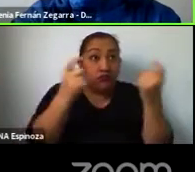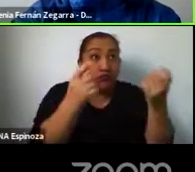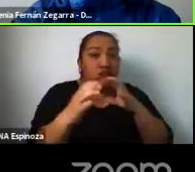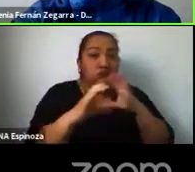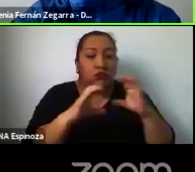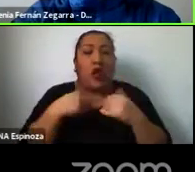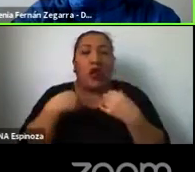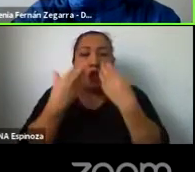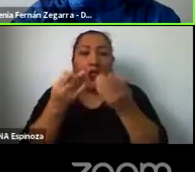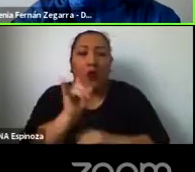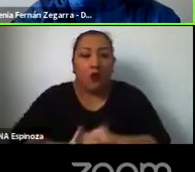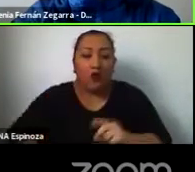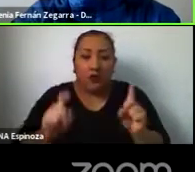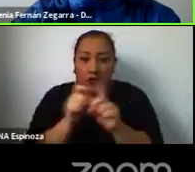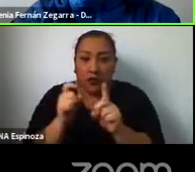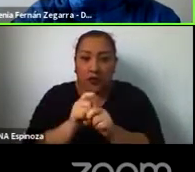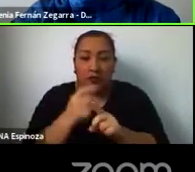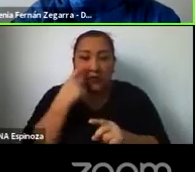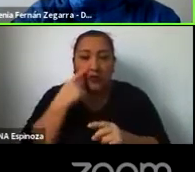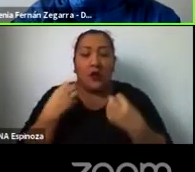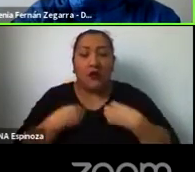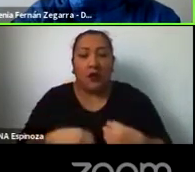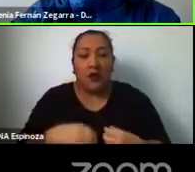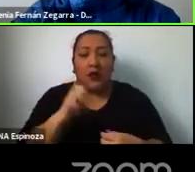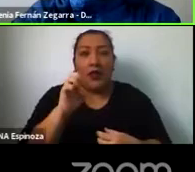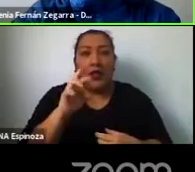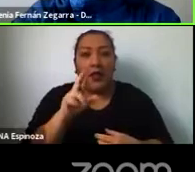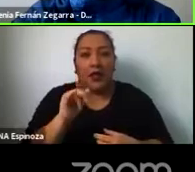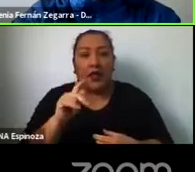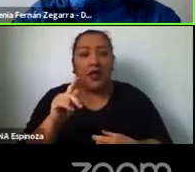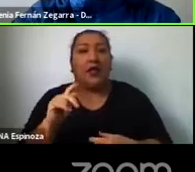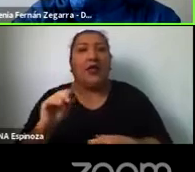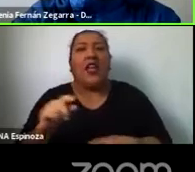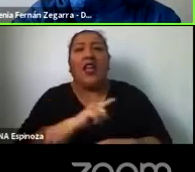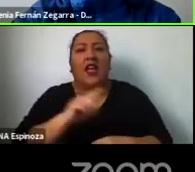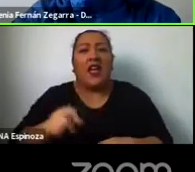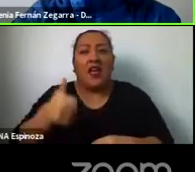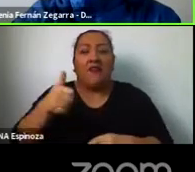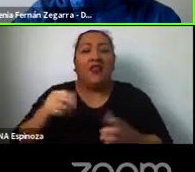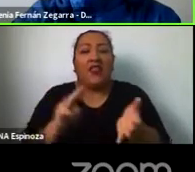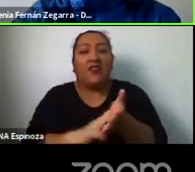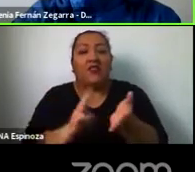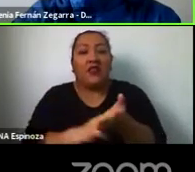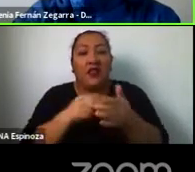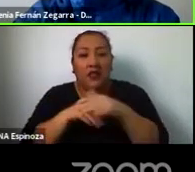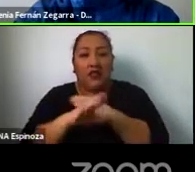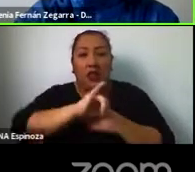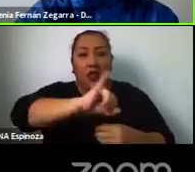la palabra seguidamente al doctor Teddy Panis, jefe de la Oficina Defensorial de Junín.